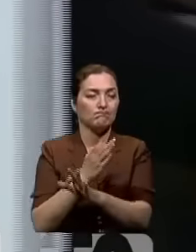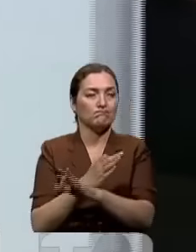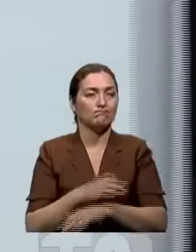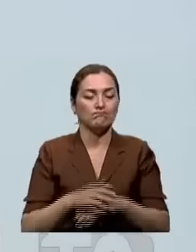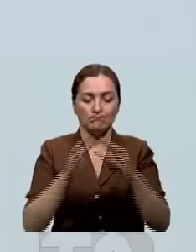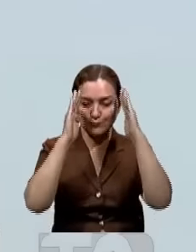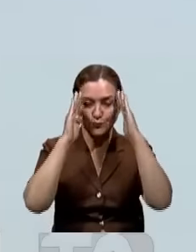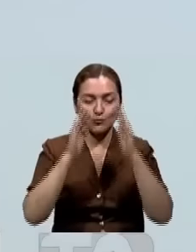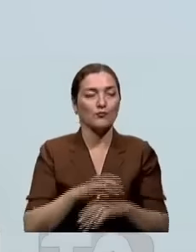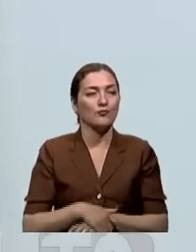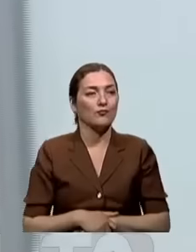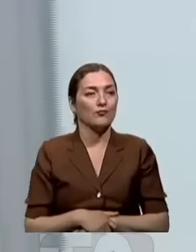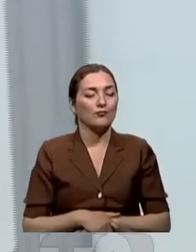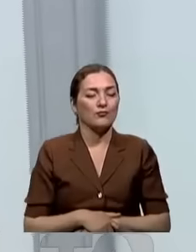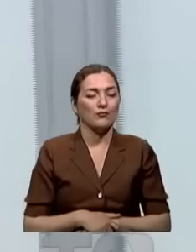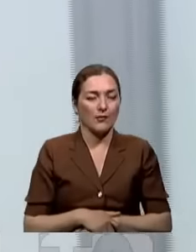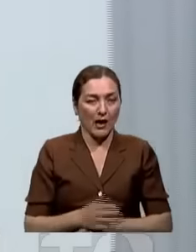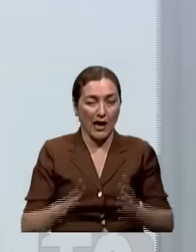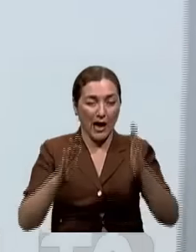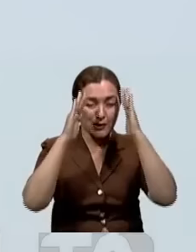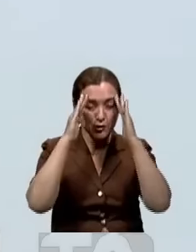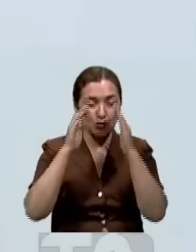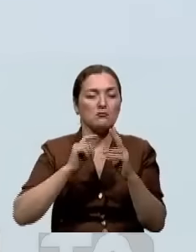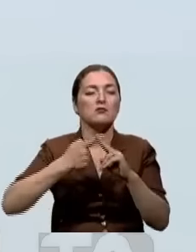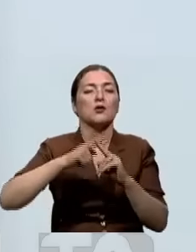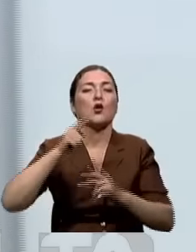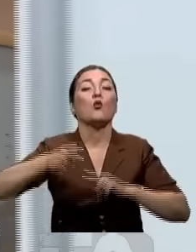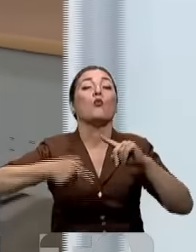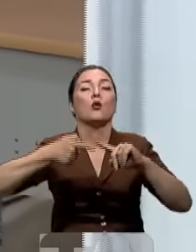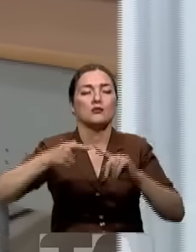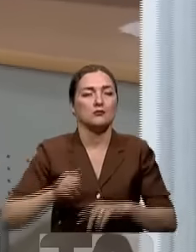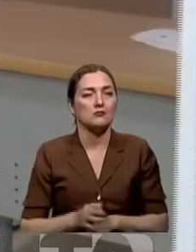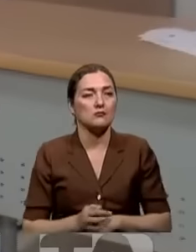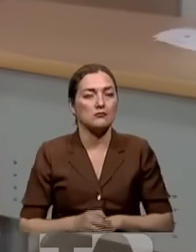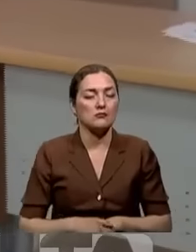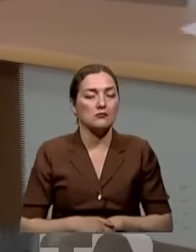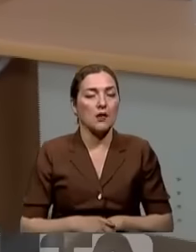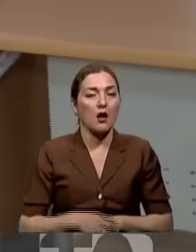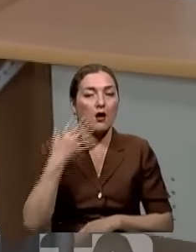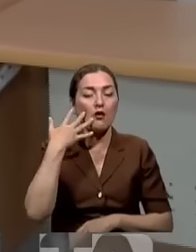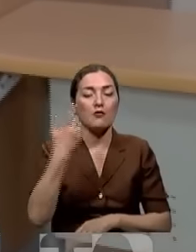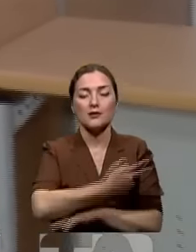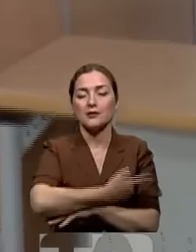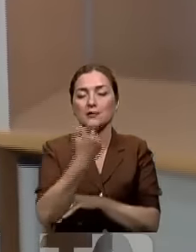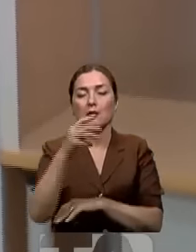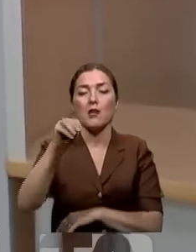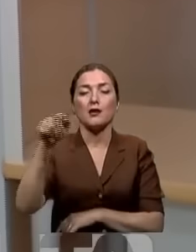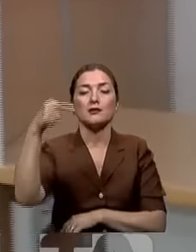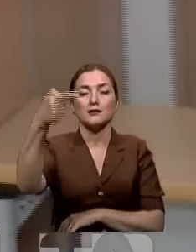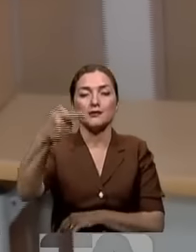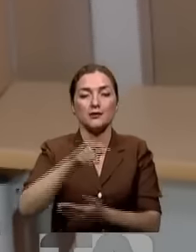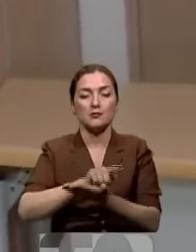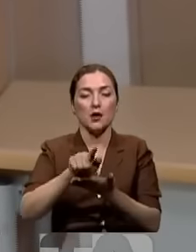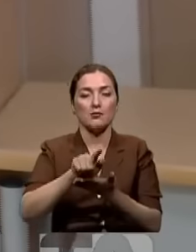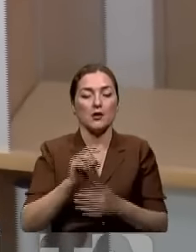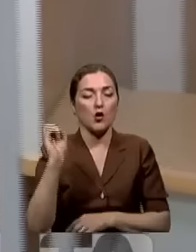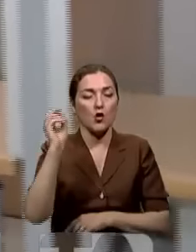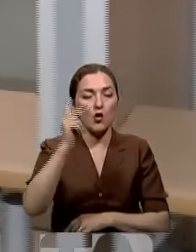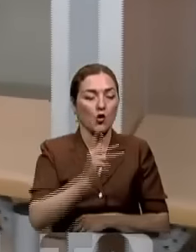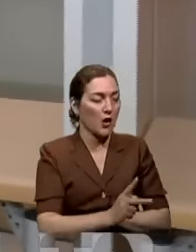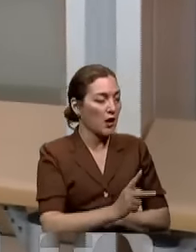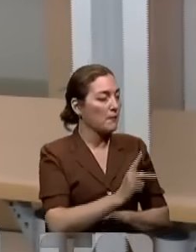ser atendidos. ¿Y aquí la atención cuándo se reanuda? De aquí volvemos el día martes de la siguiente semana. Ok, perfecto, muchísimas